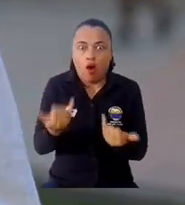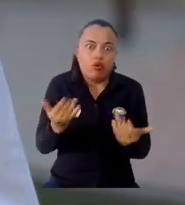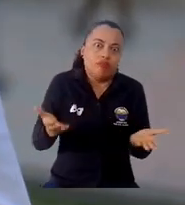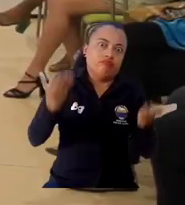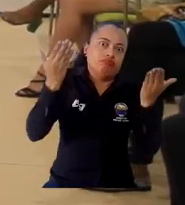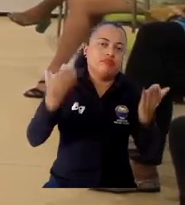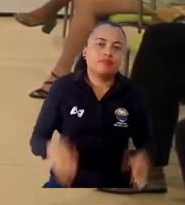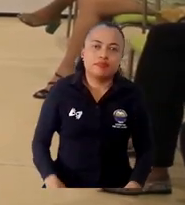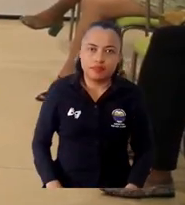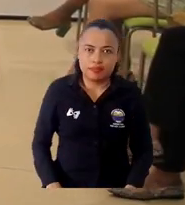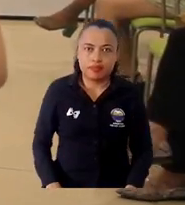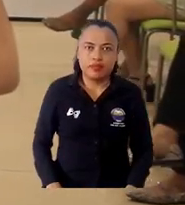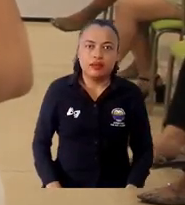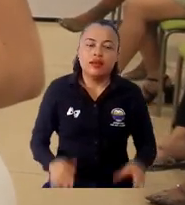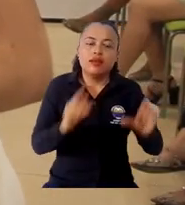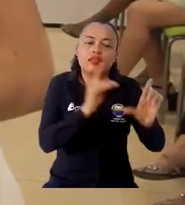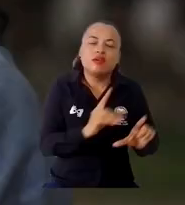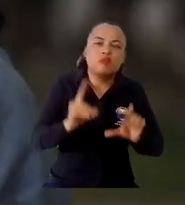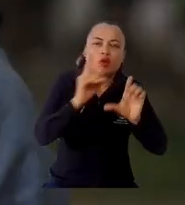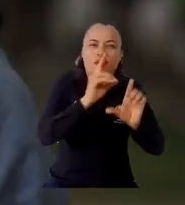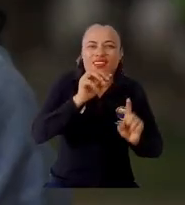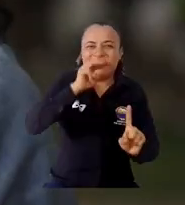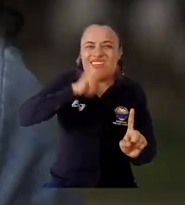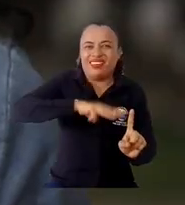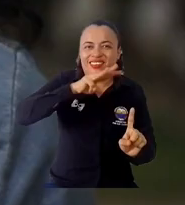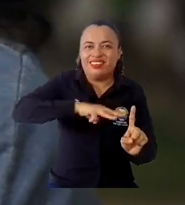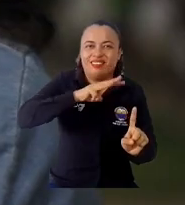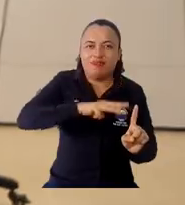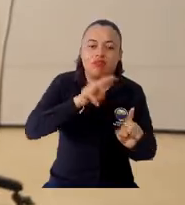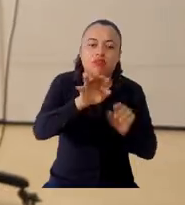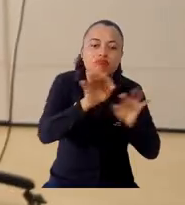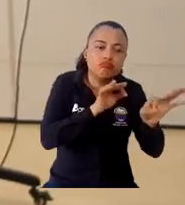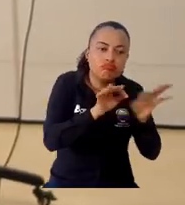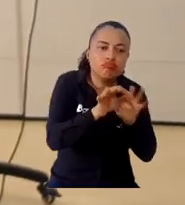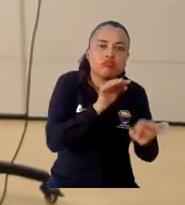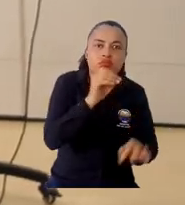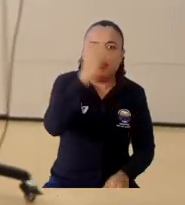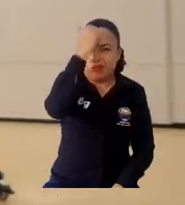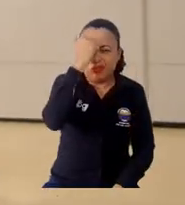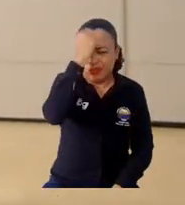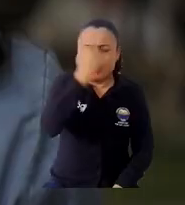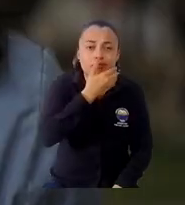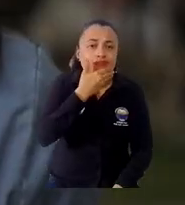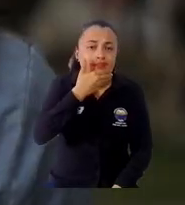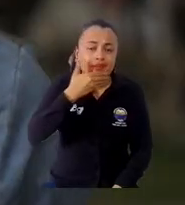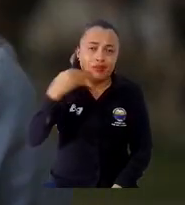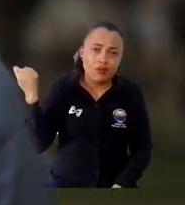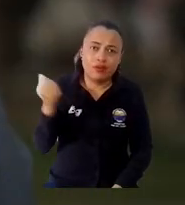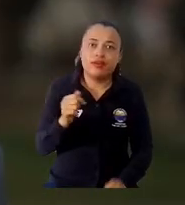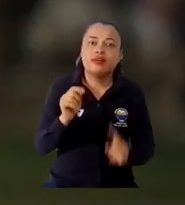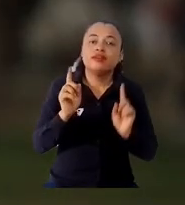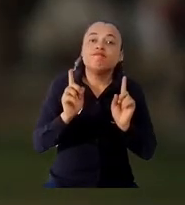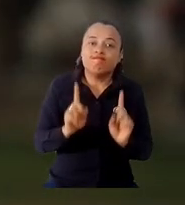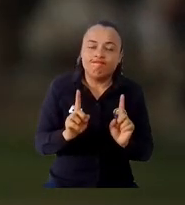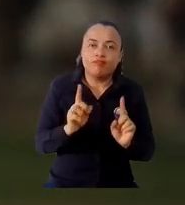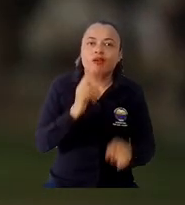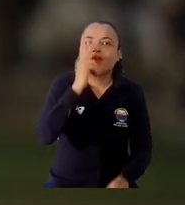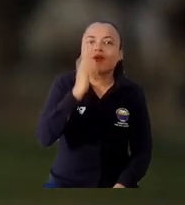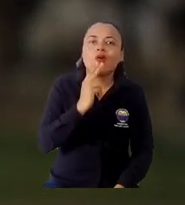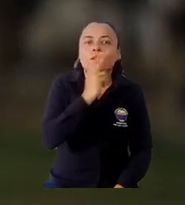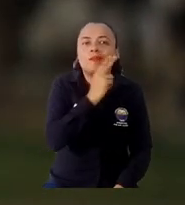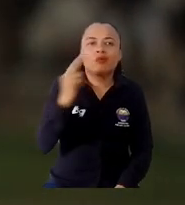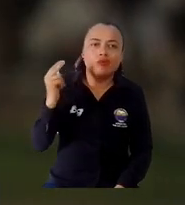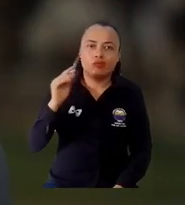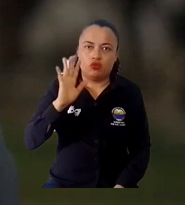años anteriores. Un diplomado de 3 meses con la escogencia de nuestros mejores docentes, el compromiso